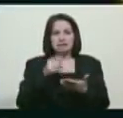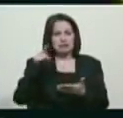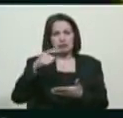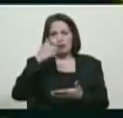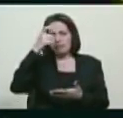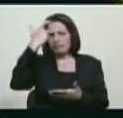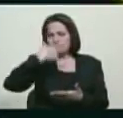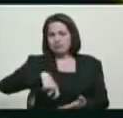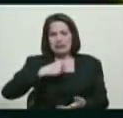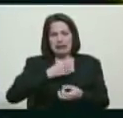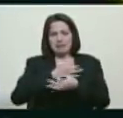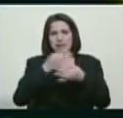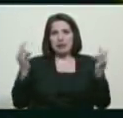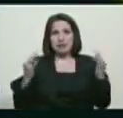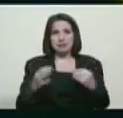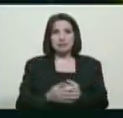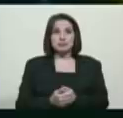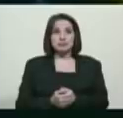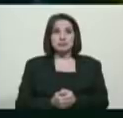Alí.